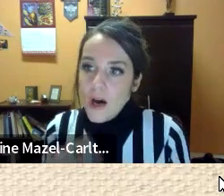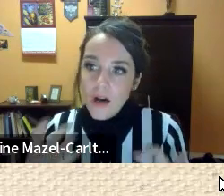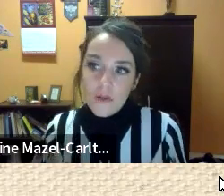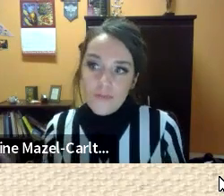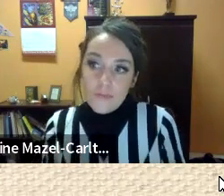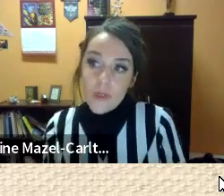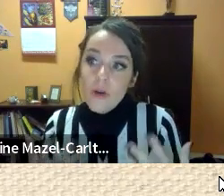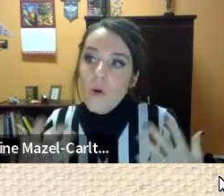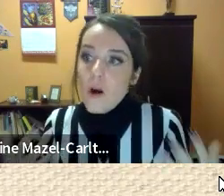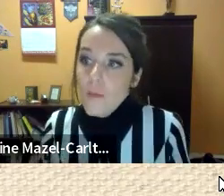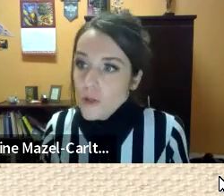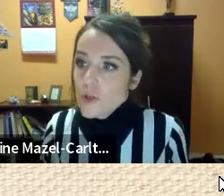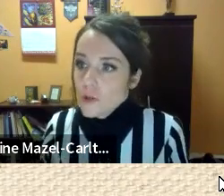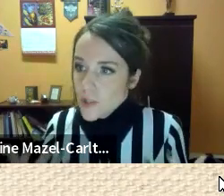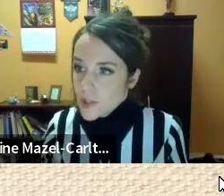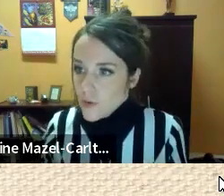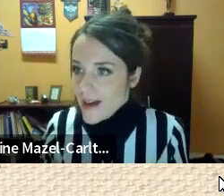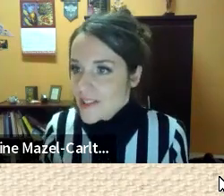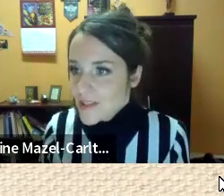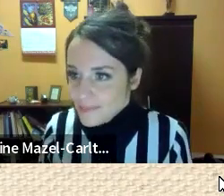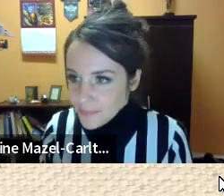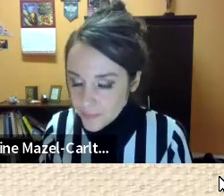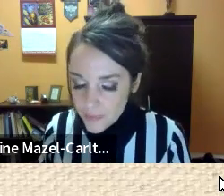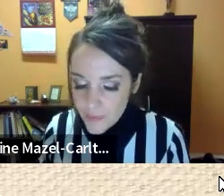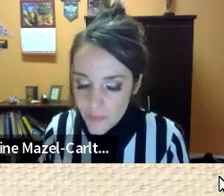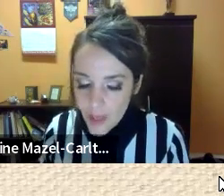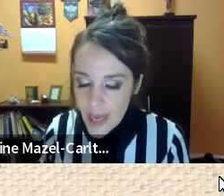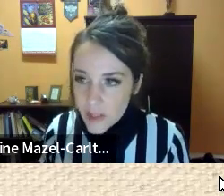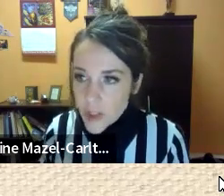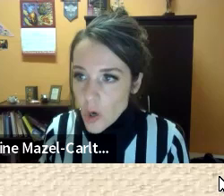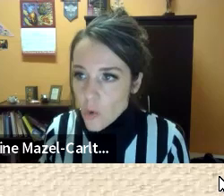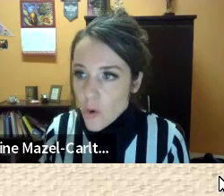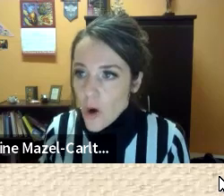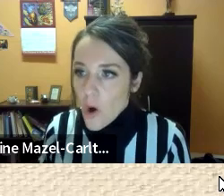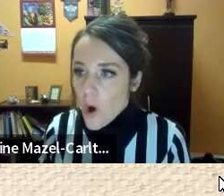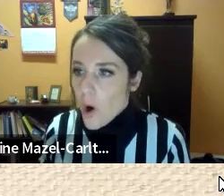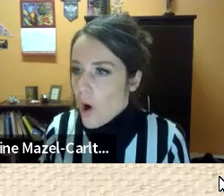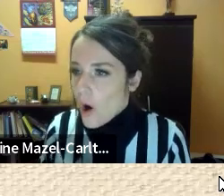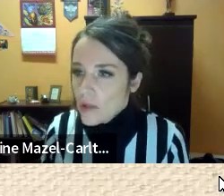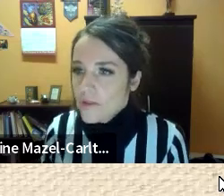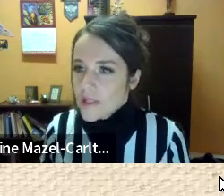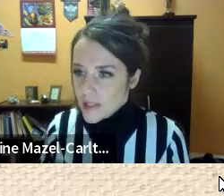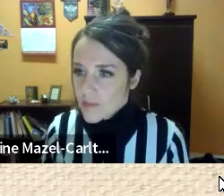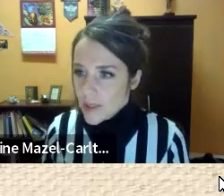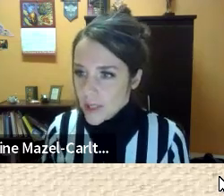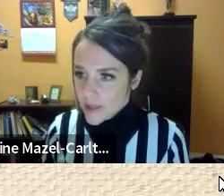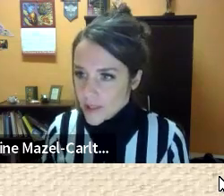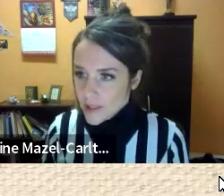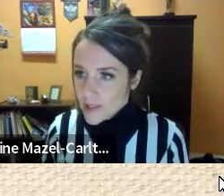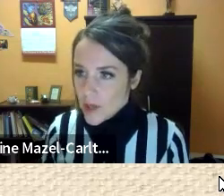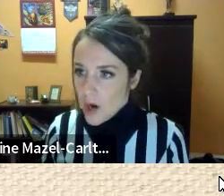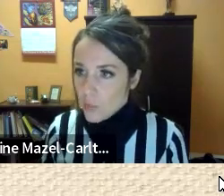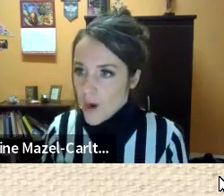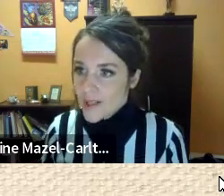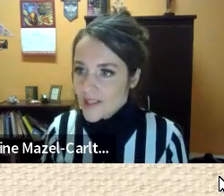temeroso cuando, ya saben, cuando se trata de nuestro estado emocional,